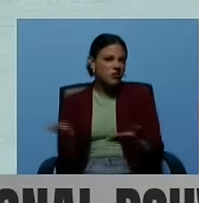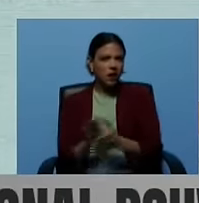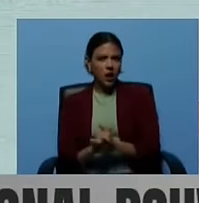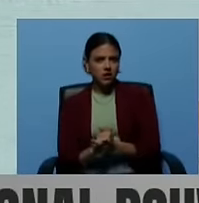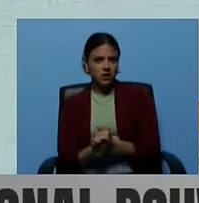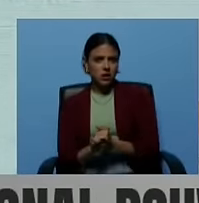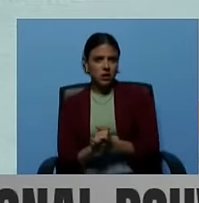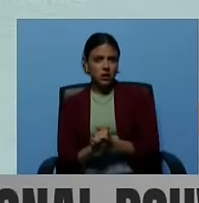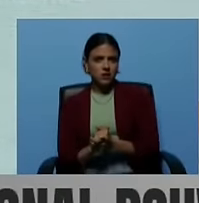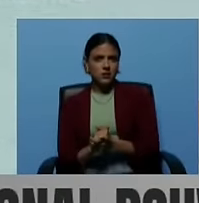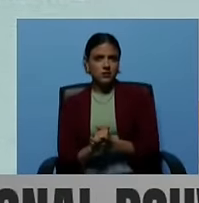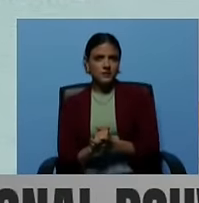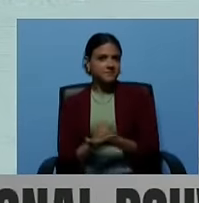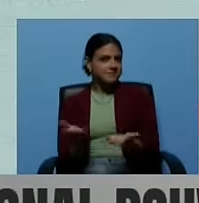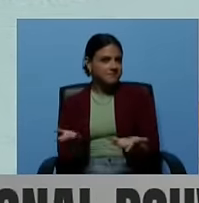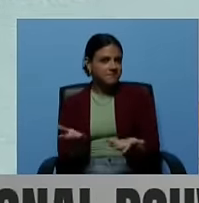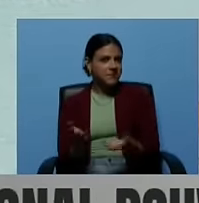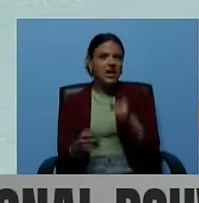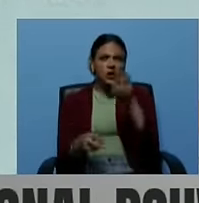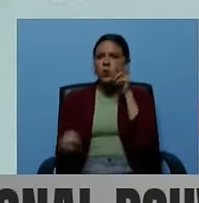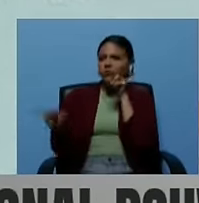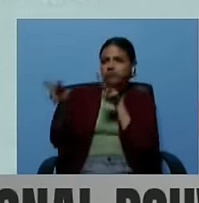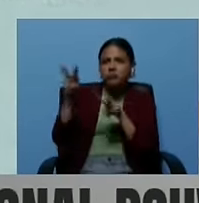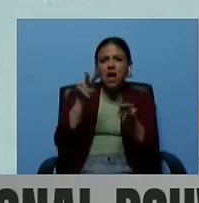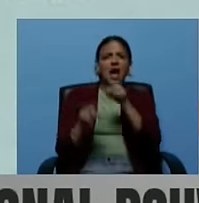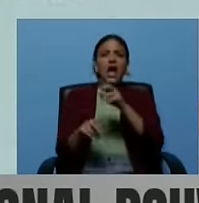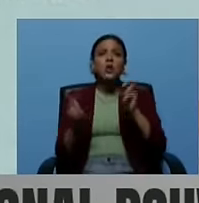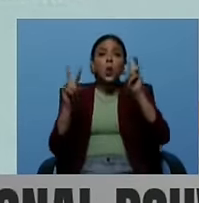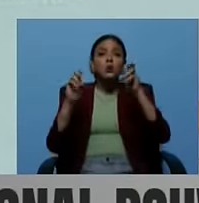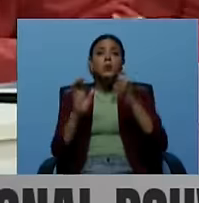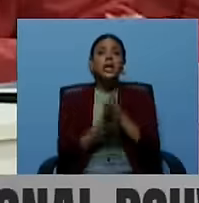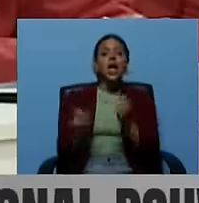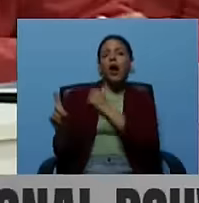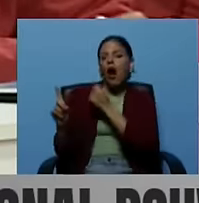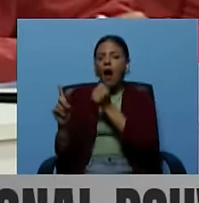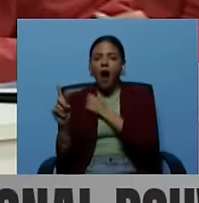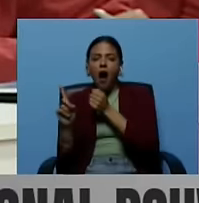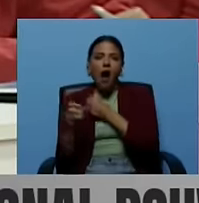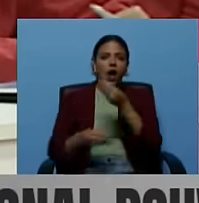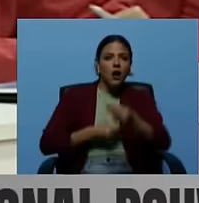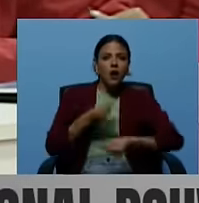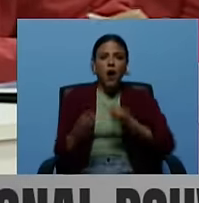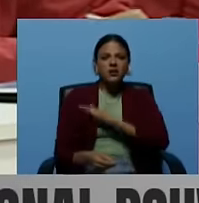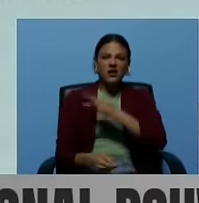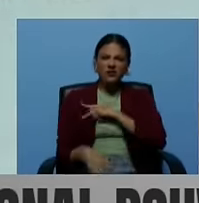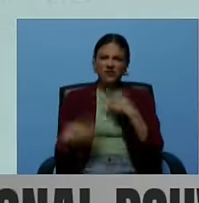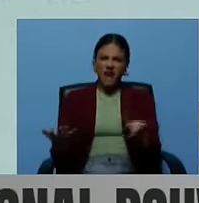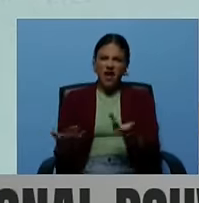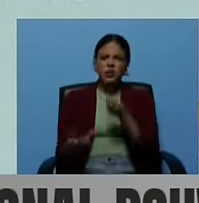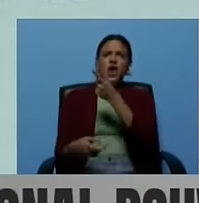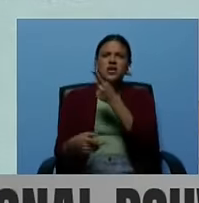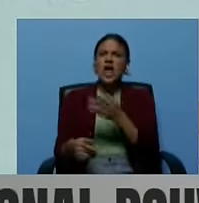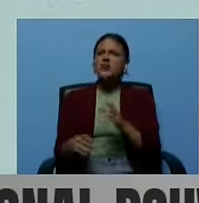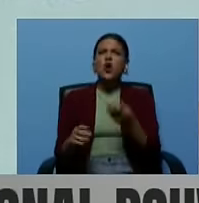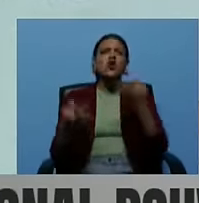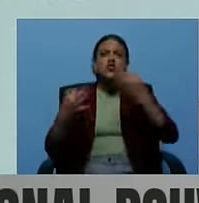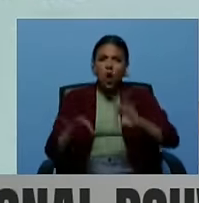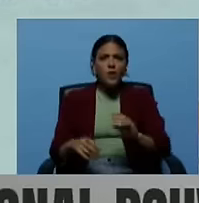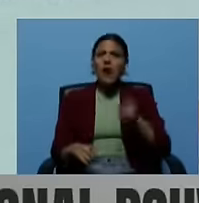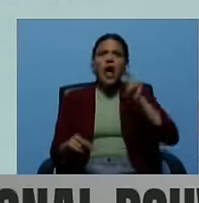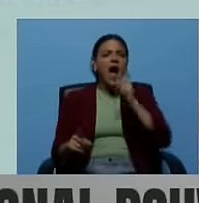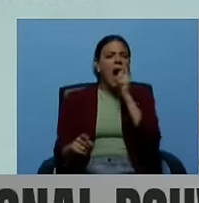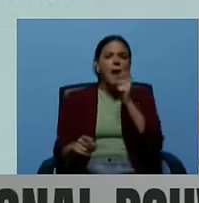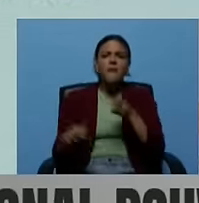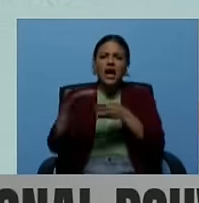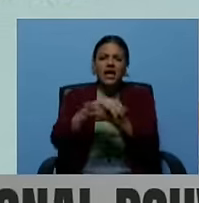de la Grita. Y tú lo ves, rezan hasta Rosario. Y jamás han ido a una iglesia de verdad. No